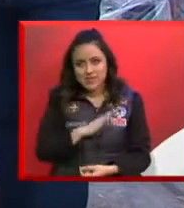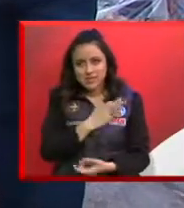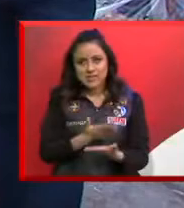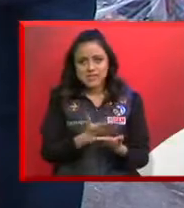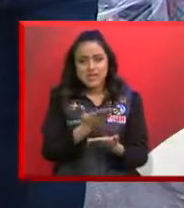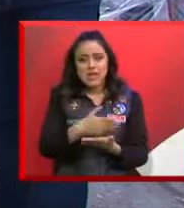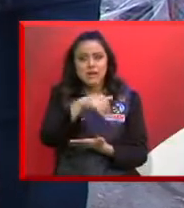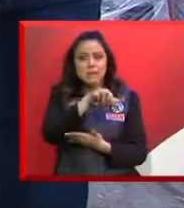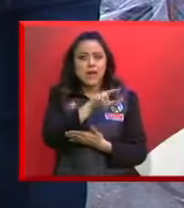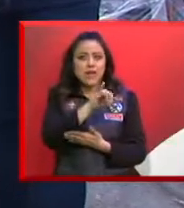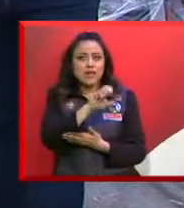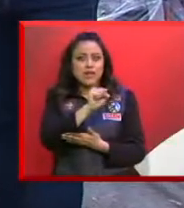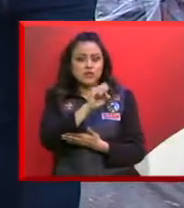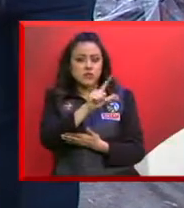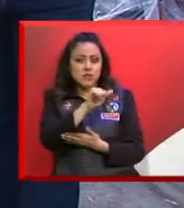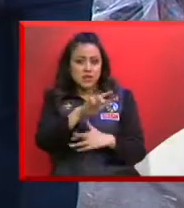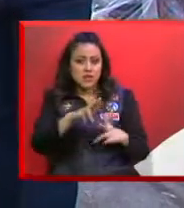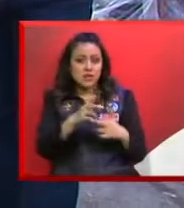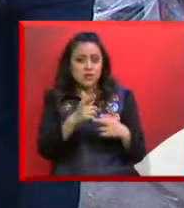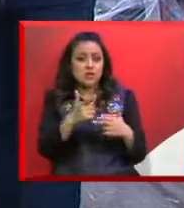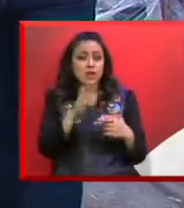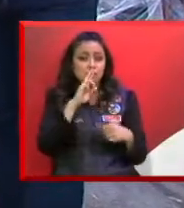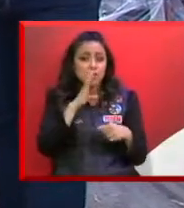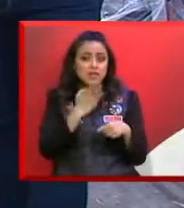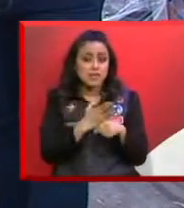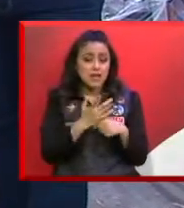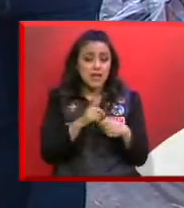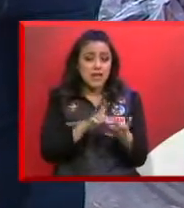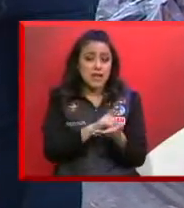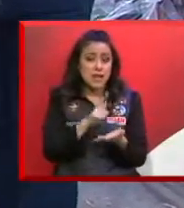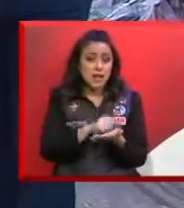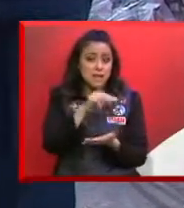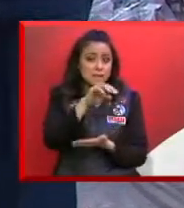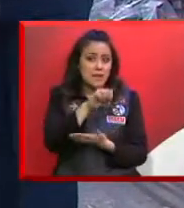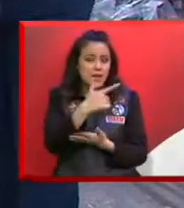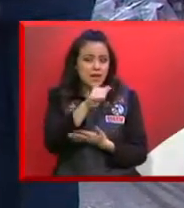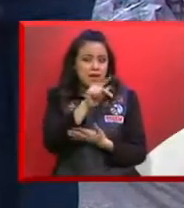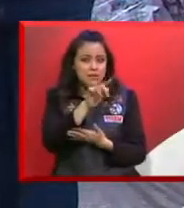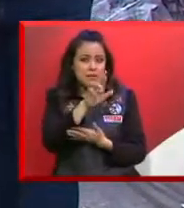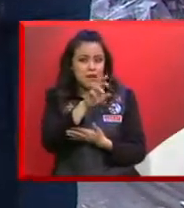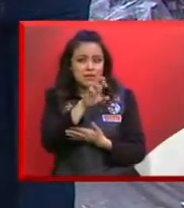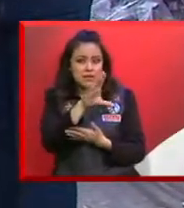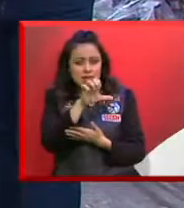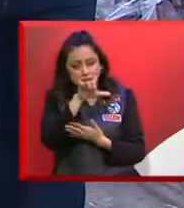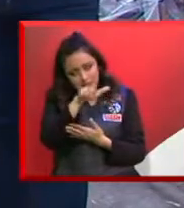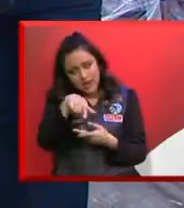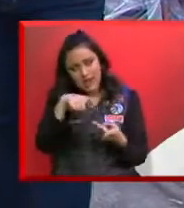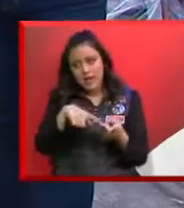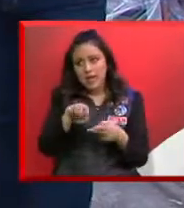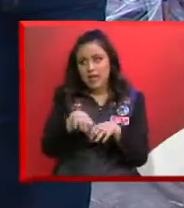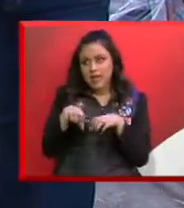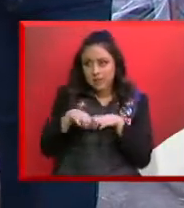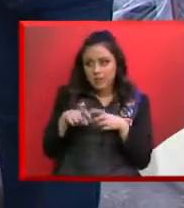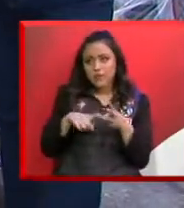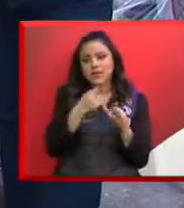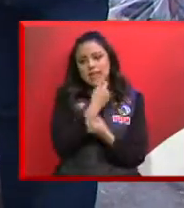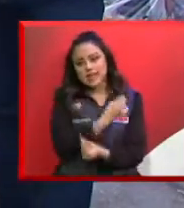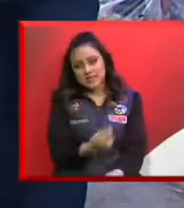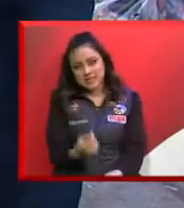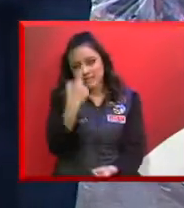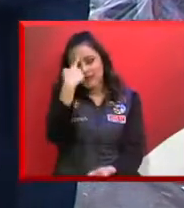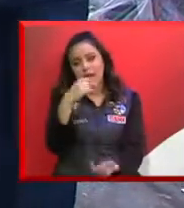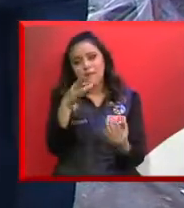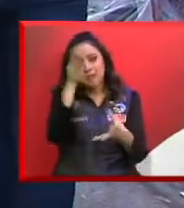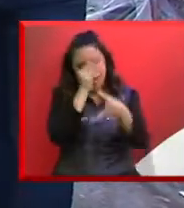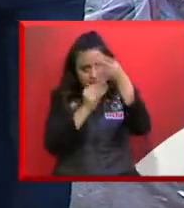María Soledad del Río Guerrero, ella es representante legal de Mega Practical, que viene con parte del equipo y con estas pequeñitas también inculcándoles el valor de lo